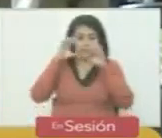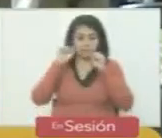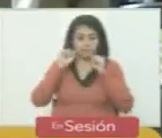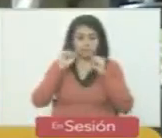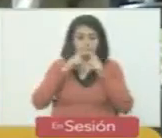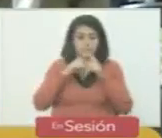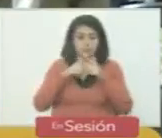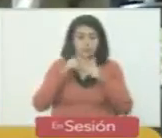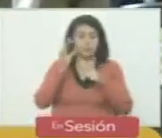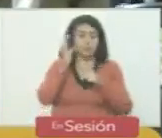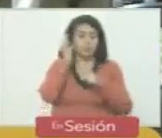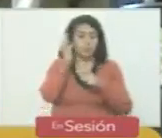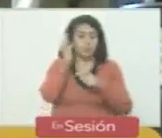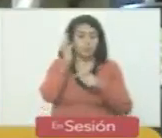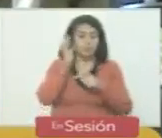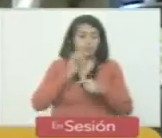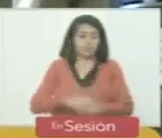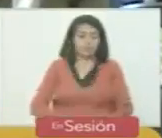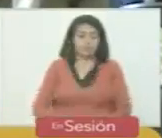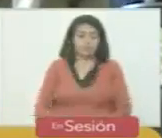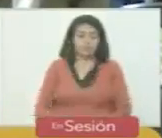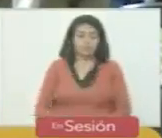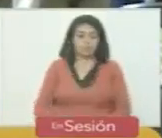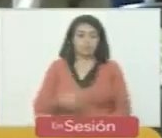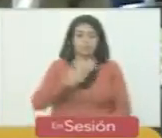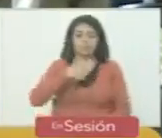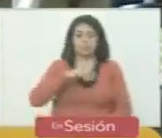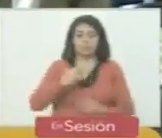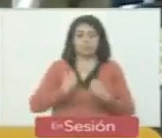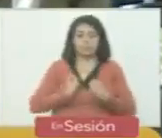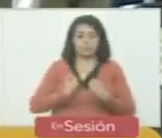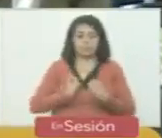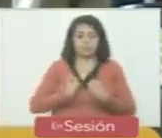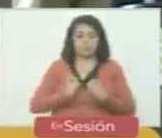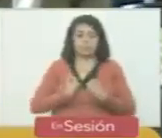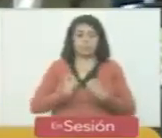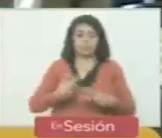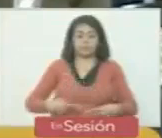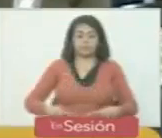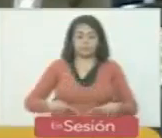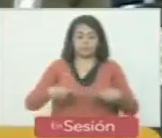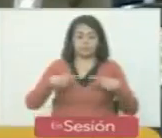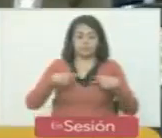pero somos las mujeres, aquellas mujeres que hemos vivido esa vida